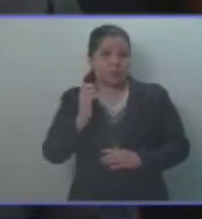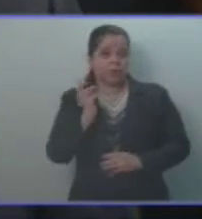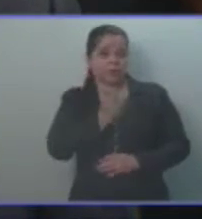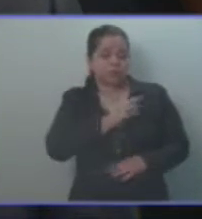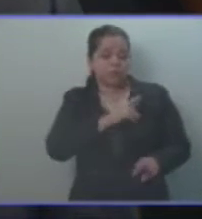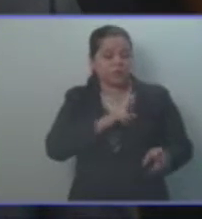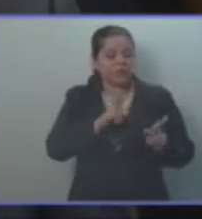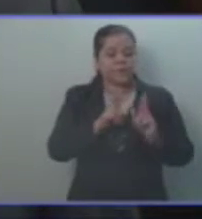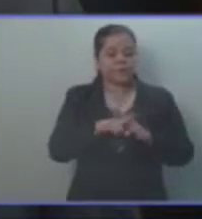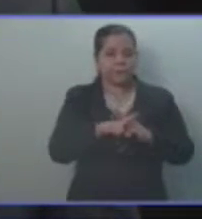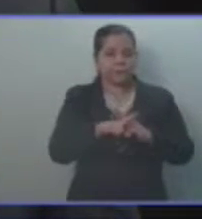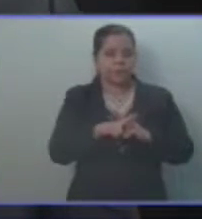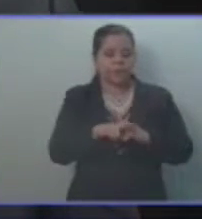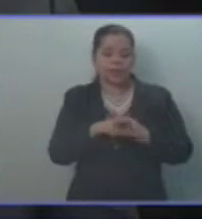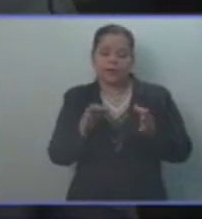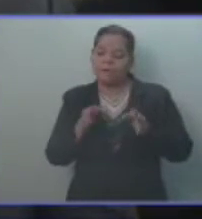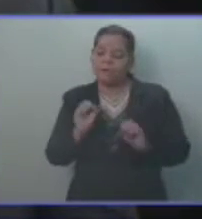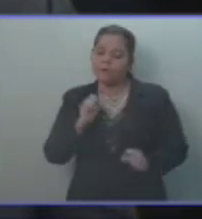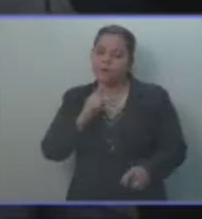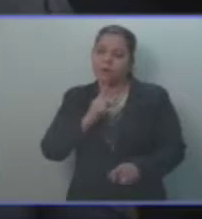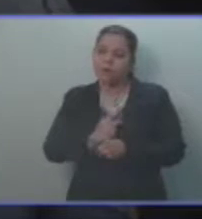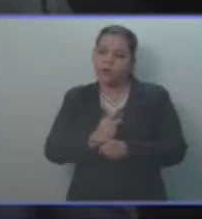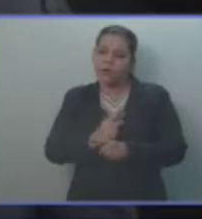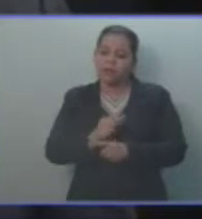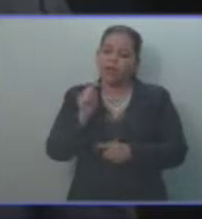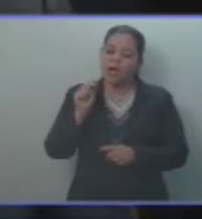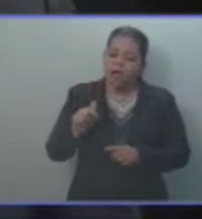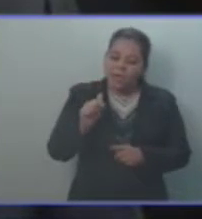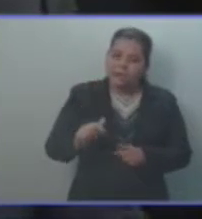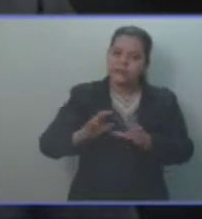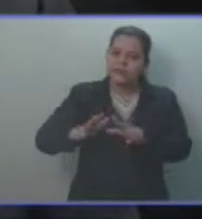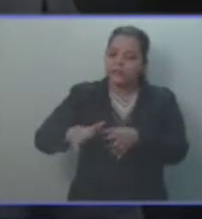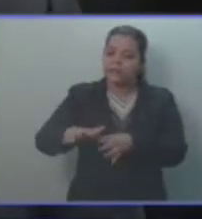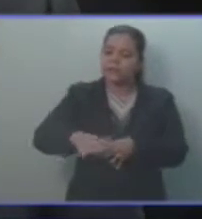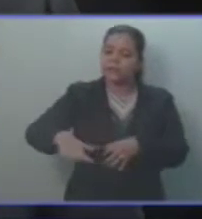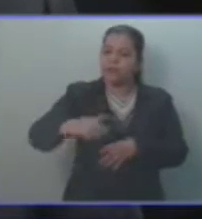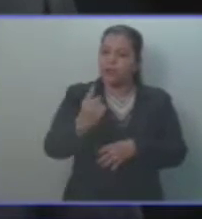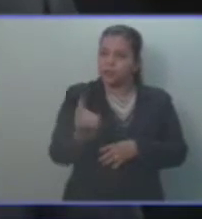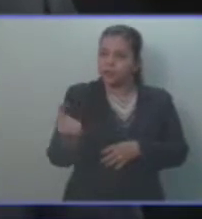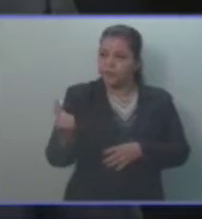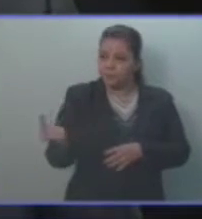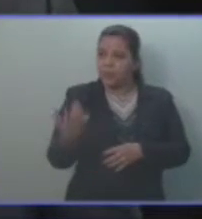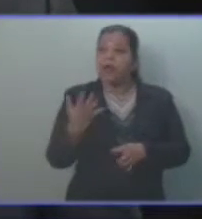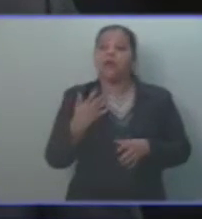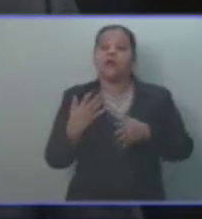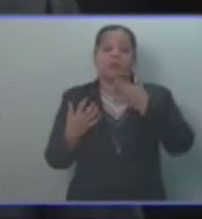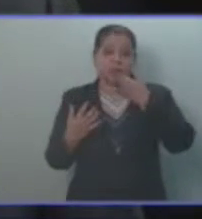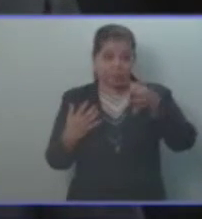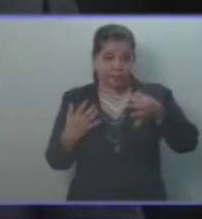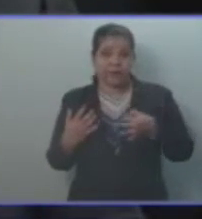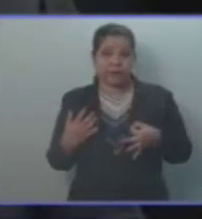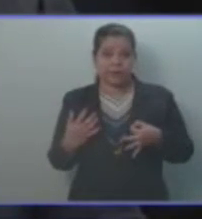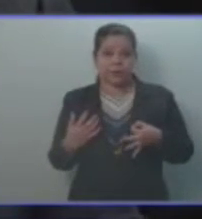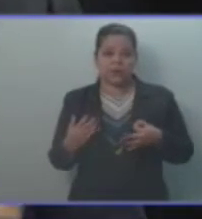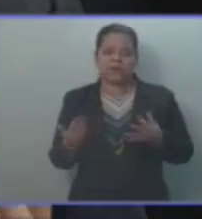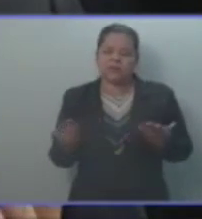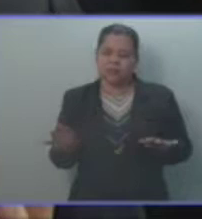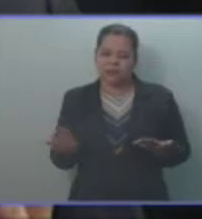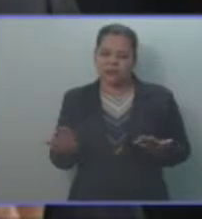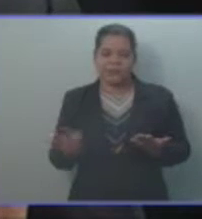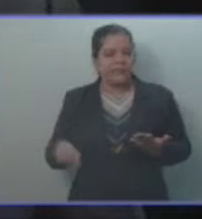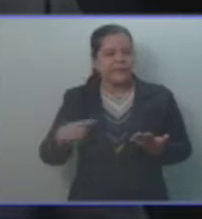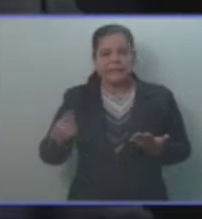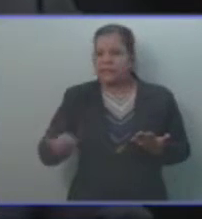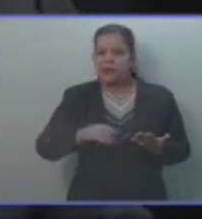y referirse adecuadamente a este segmento de la población que ciertamente ha estado muy